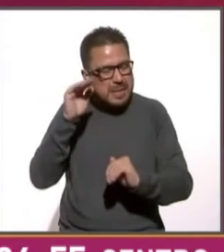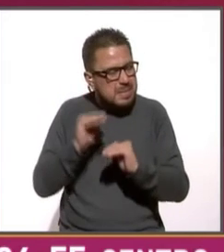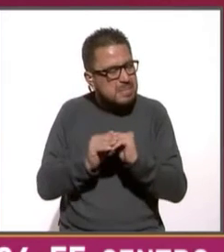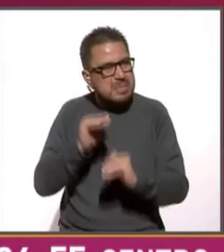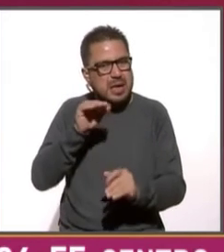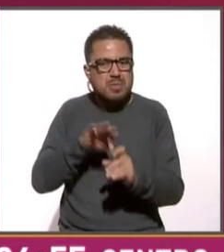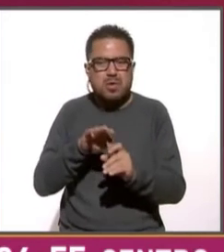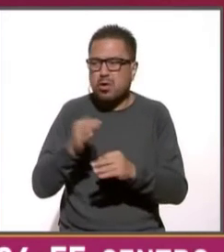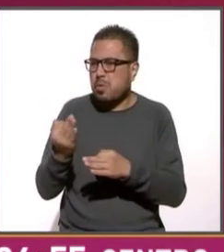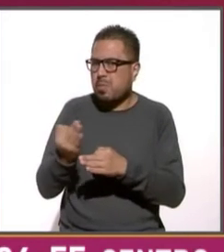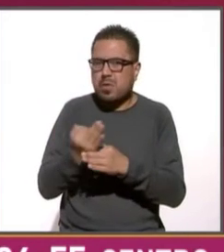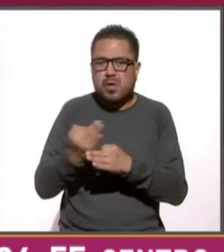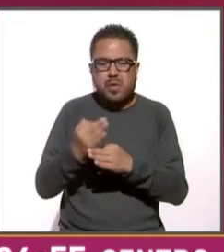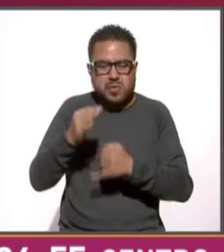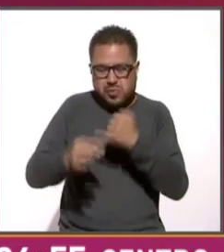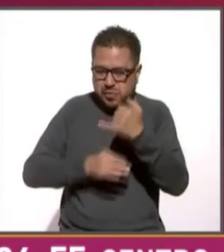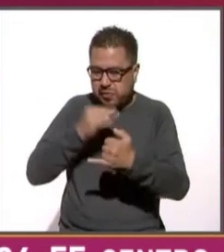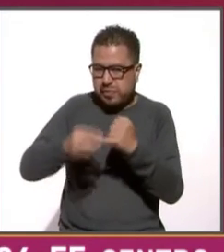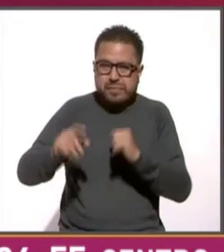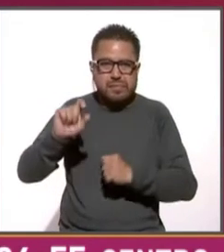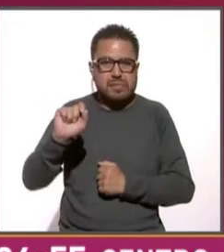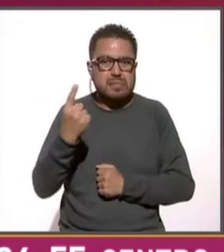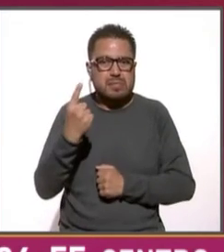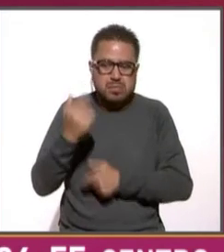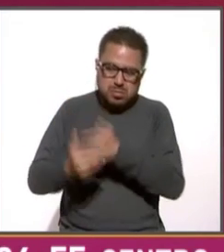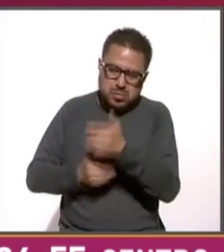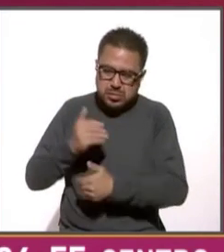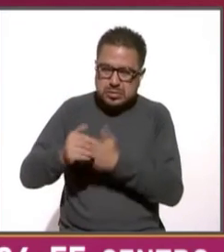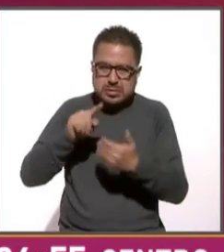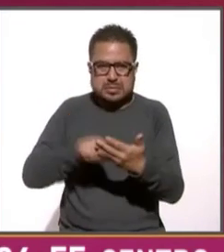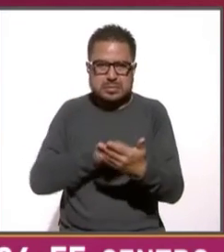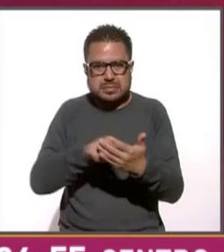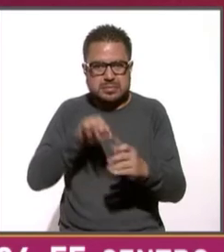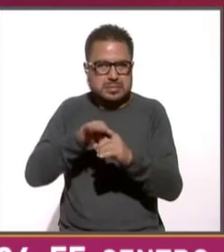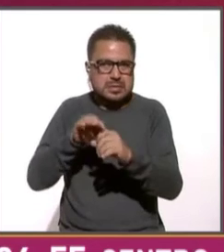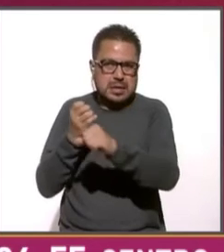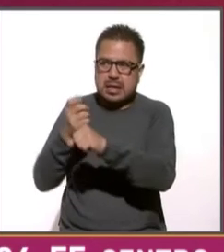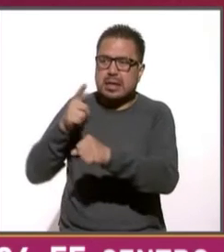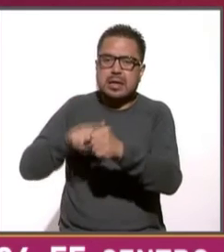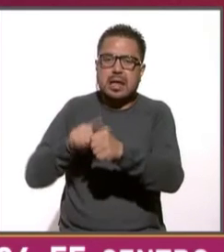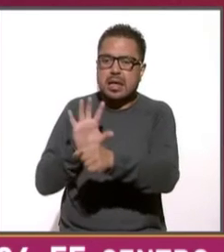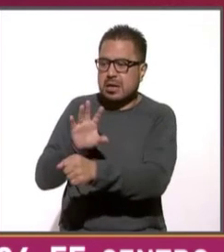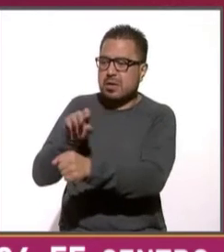votada para Morena de los últimos 21 procesos electorales estatales. Estoy